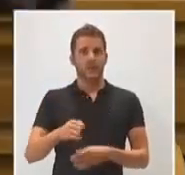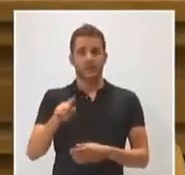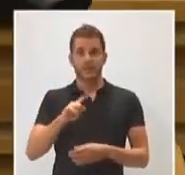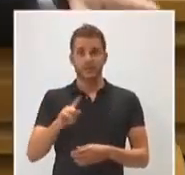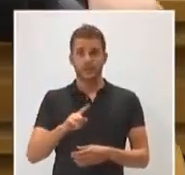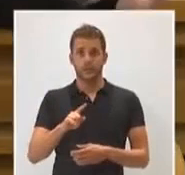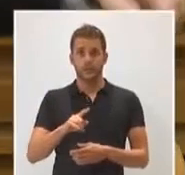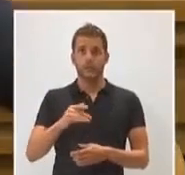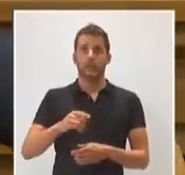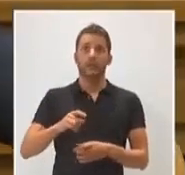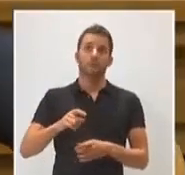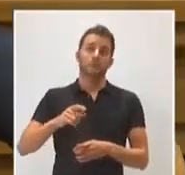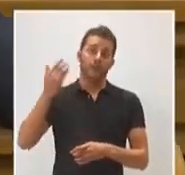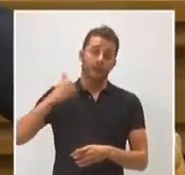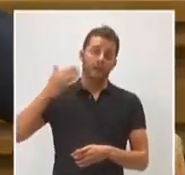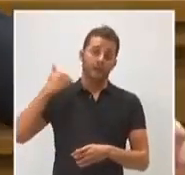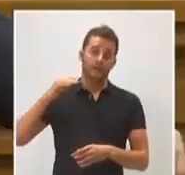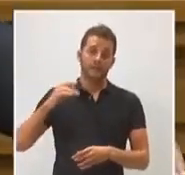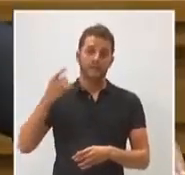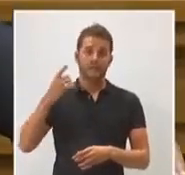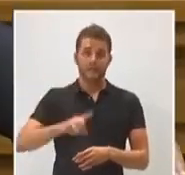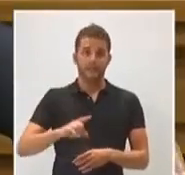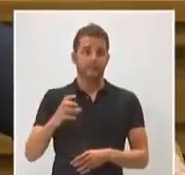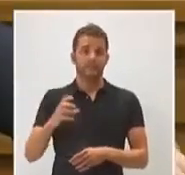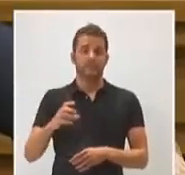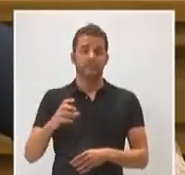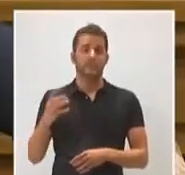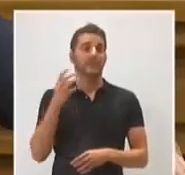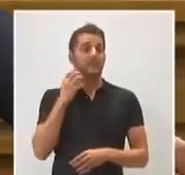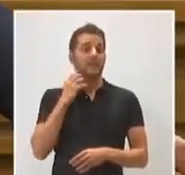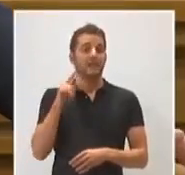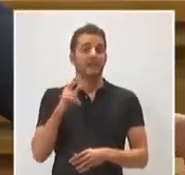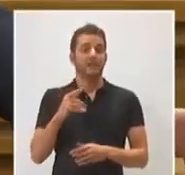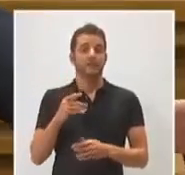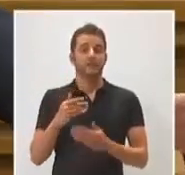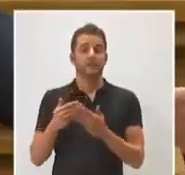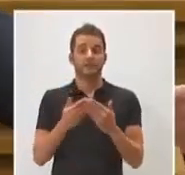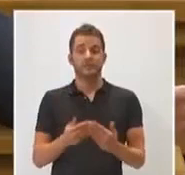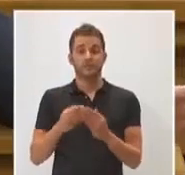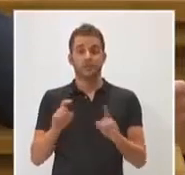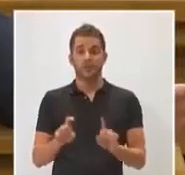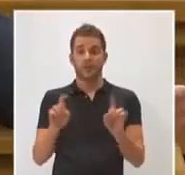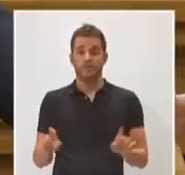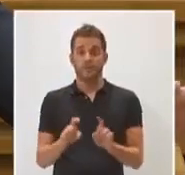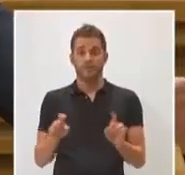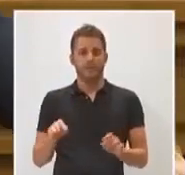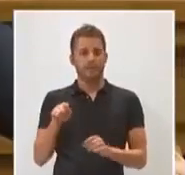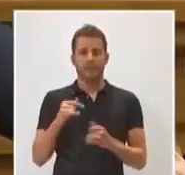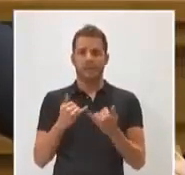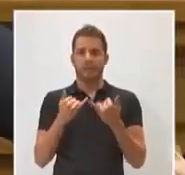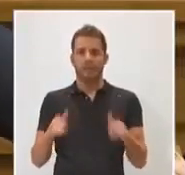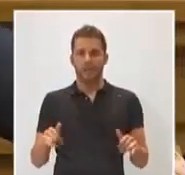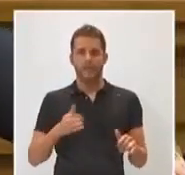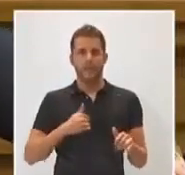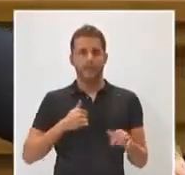por los que estaban antes y en talavera estarían los estudios de informática que también van y que tanto celebran en talavera y yo también